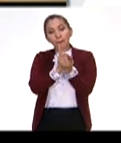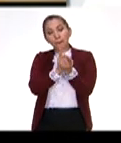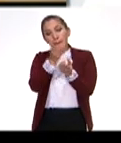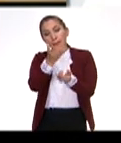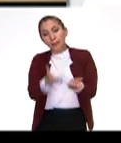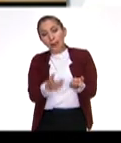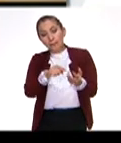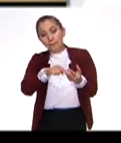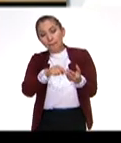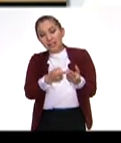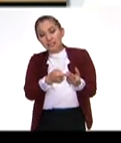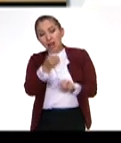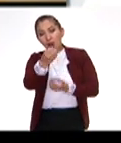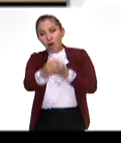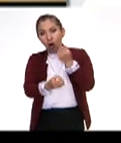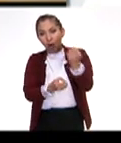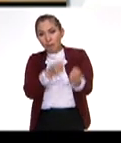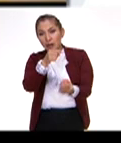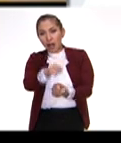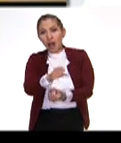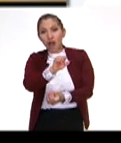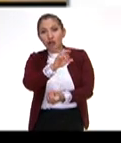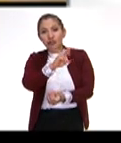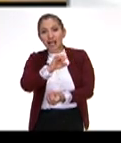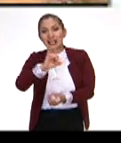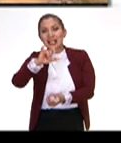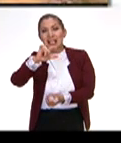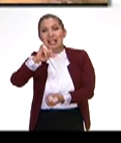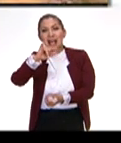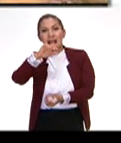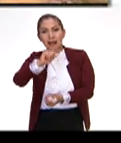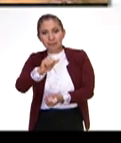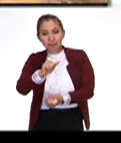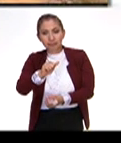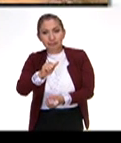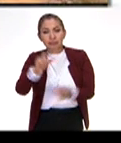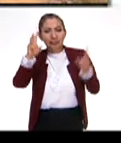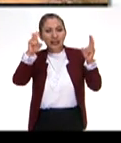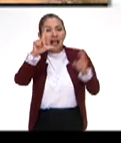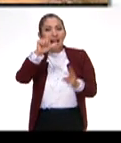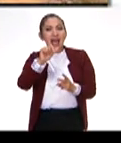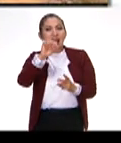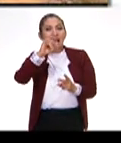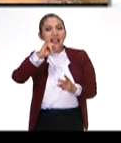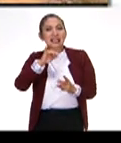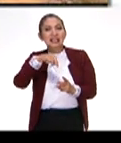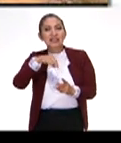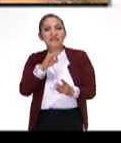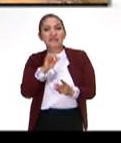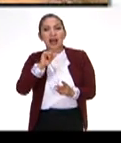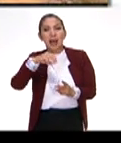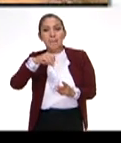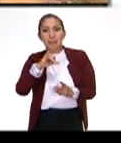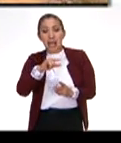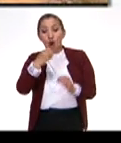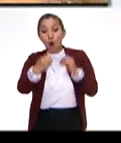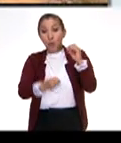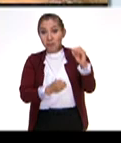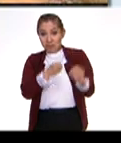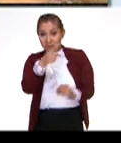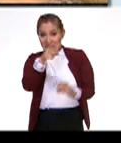con la puesta en escena de Oscar Liera, La Infamia, esta obra de